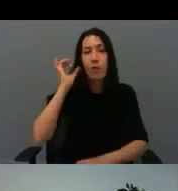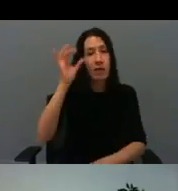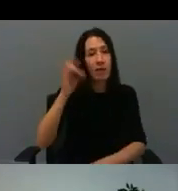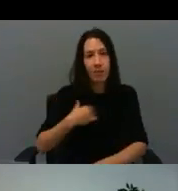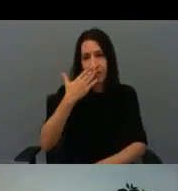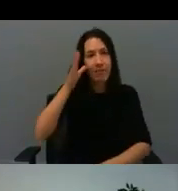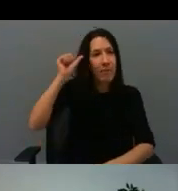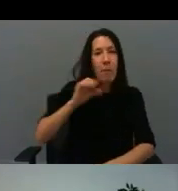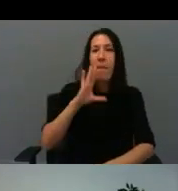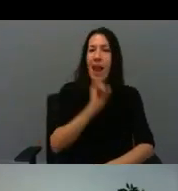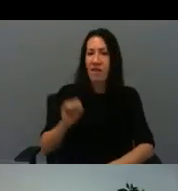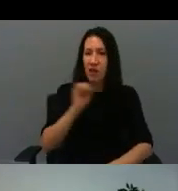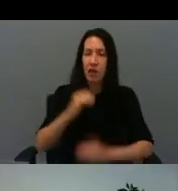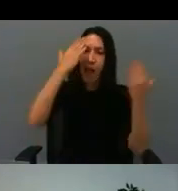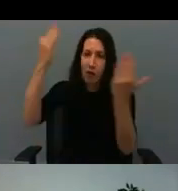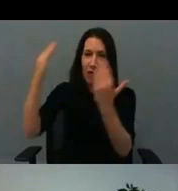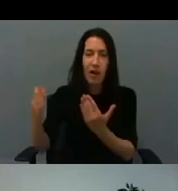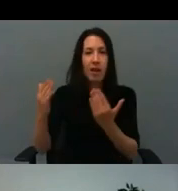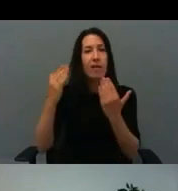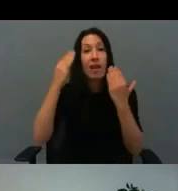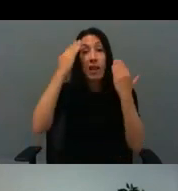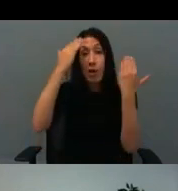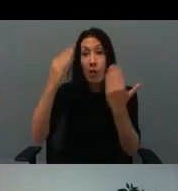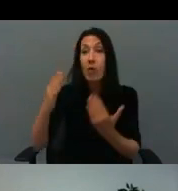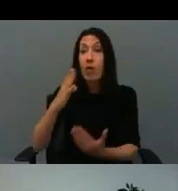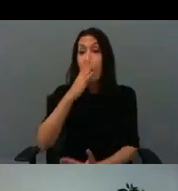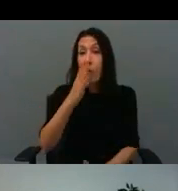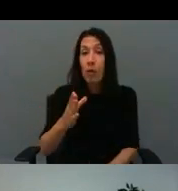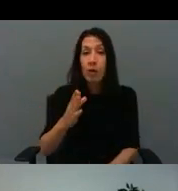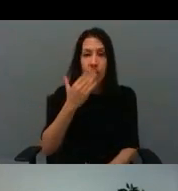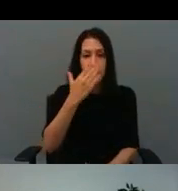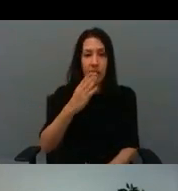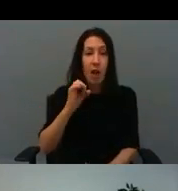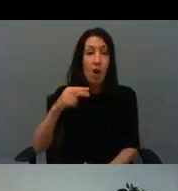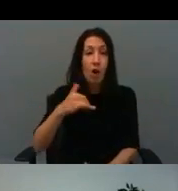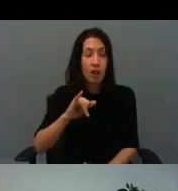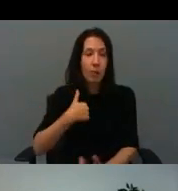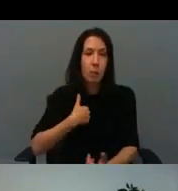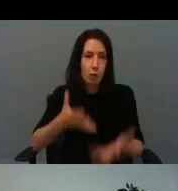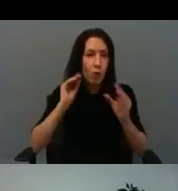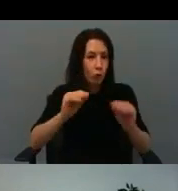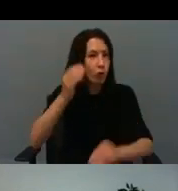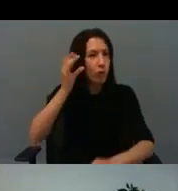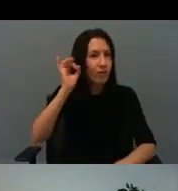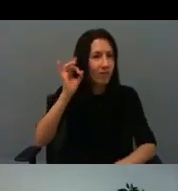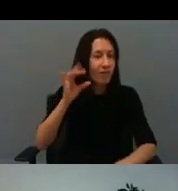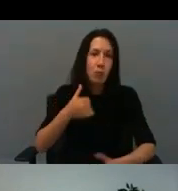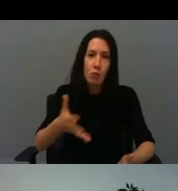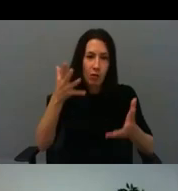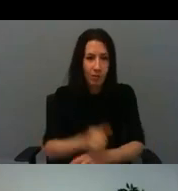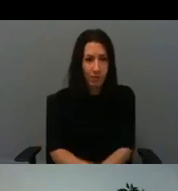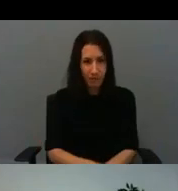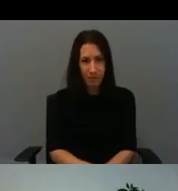maravilloso. Así que enhorabuena, porque aporta muchísimo vuestra intervención. Muchísimas gracias,